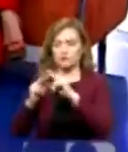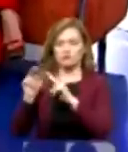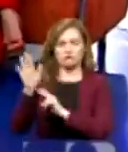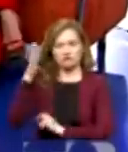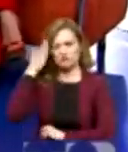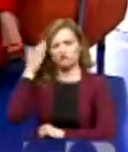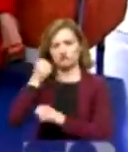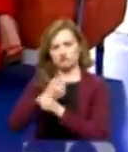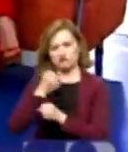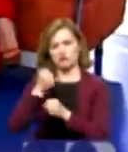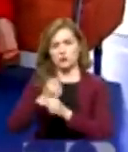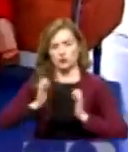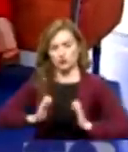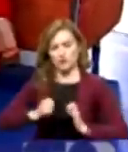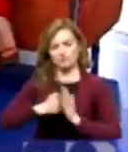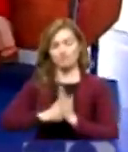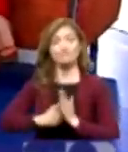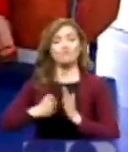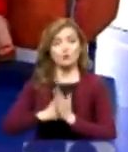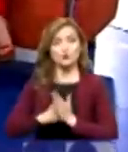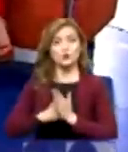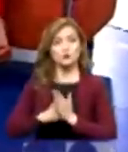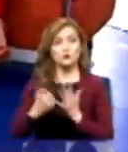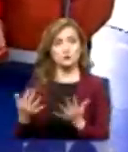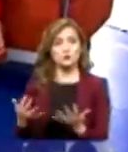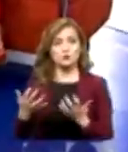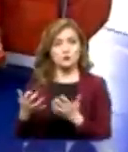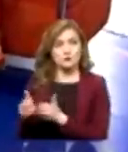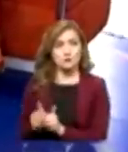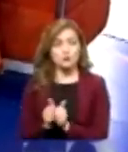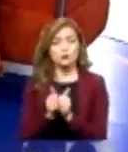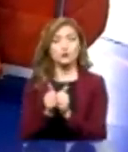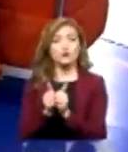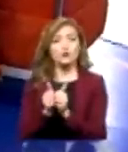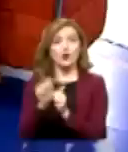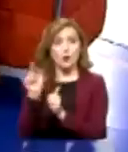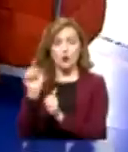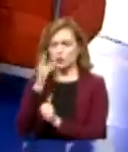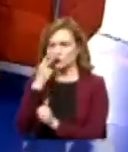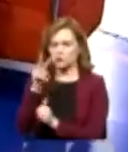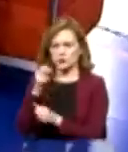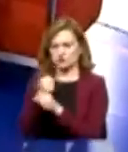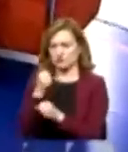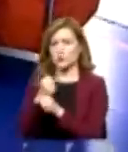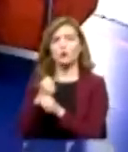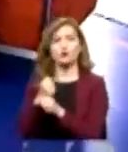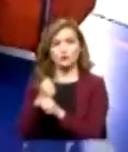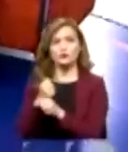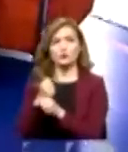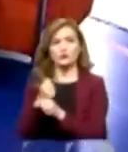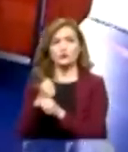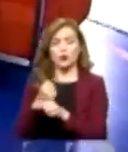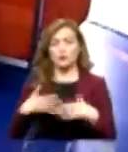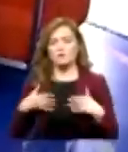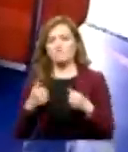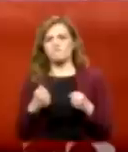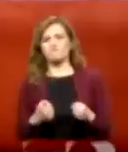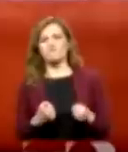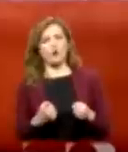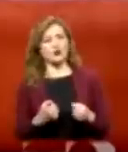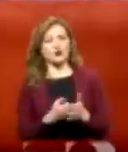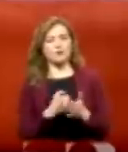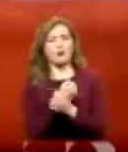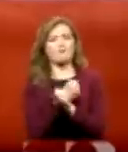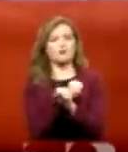trabajado durísimo en la lucha. Por eso quería que esté aquí contigo, porque he visto su trabajo, usted se ha empoderado de esta lucha en